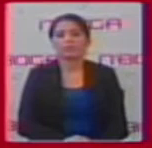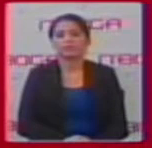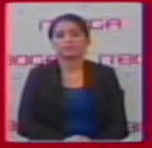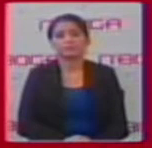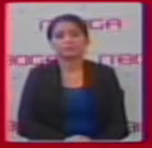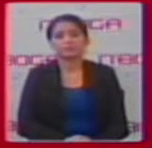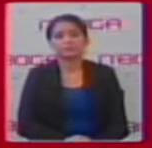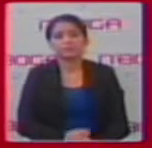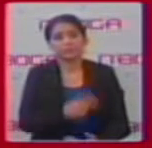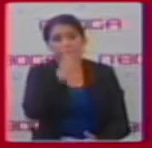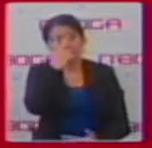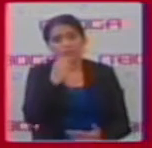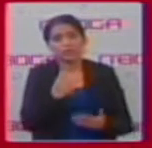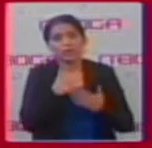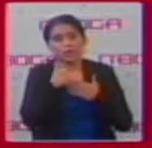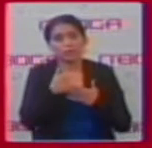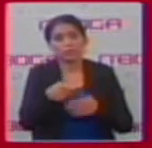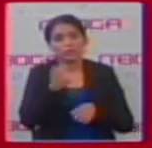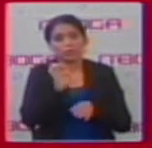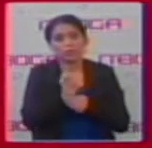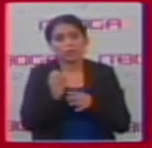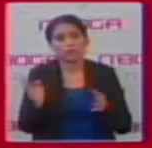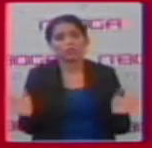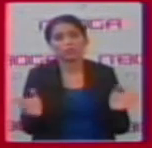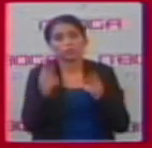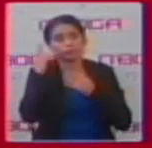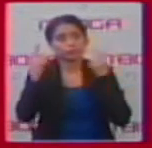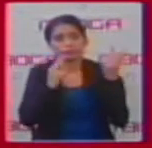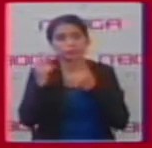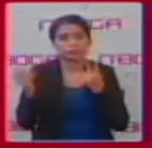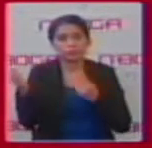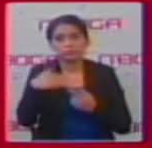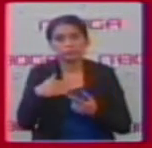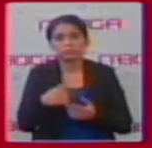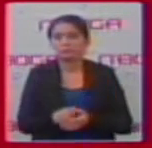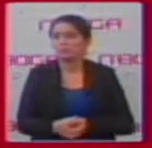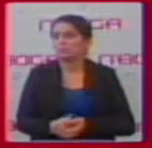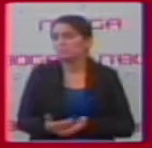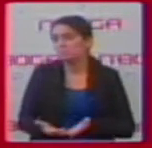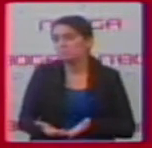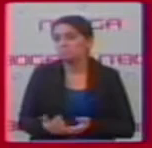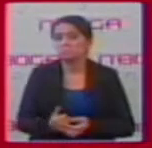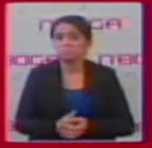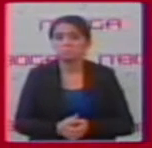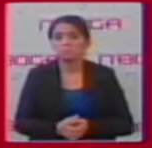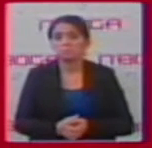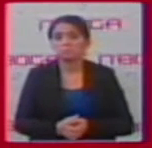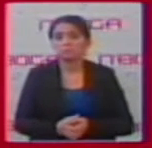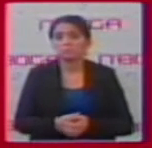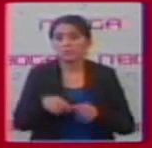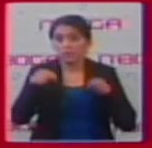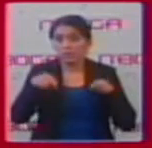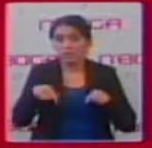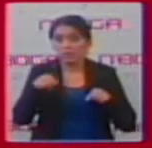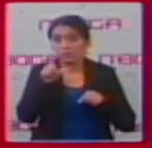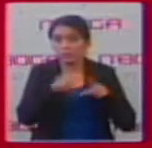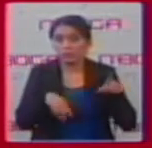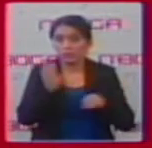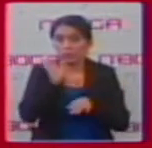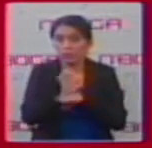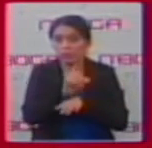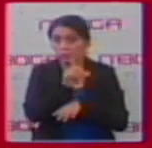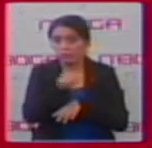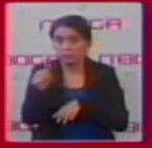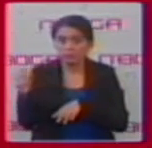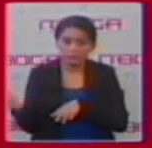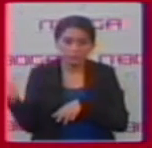hoteles impulsan el turismo nacional? Ya que están acá y tienen también una cobertura local, el turismo nacional también